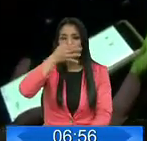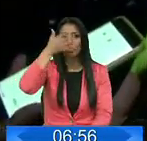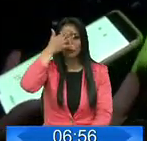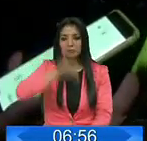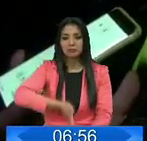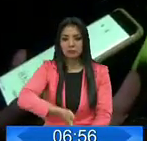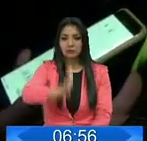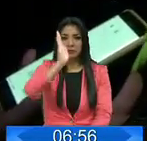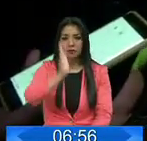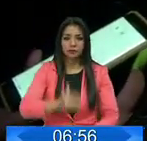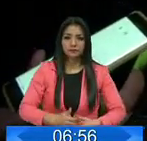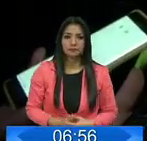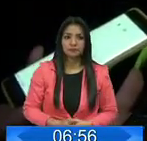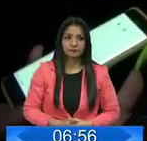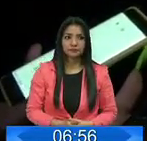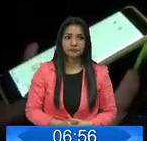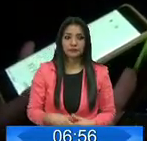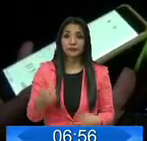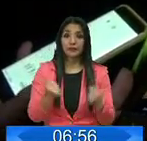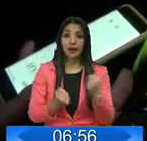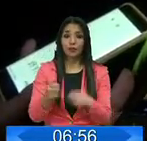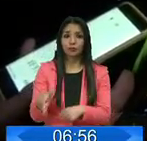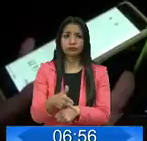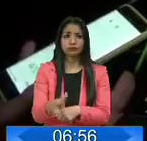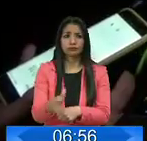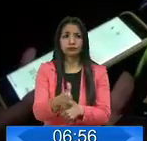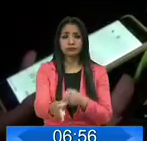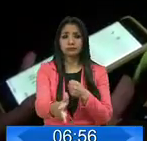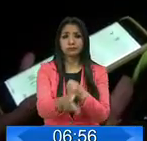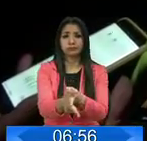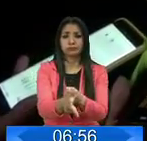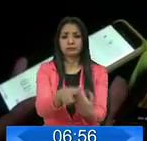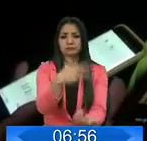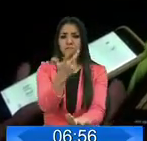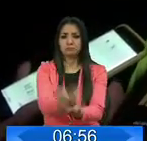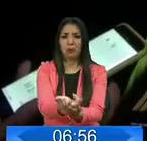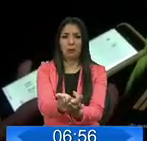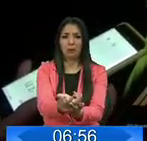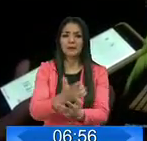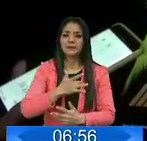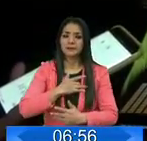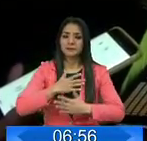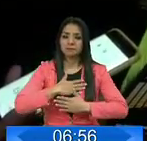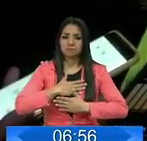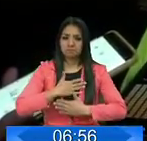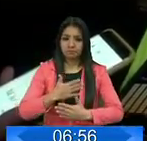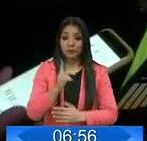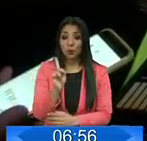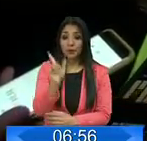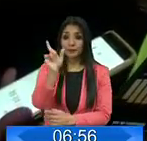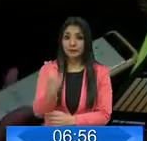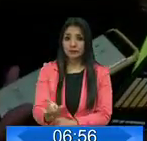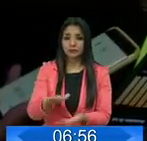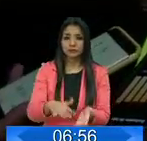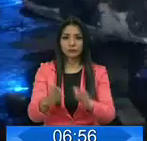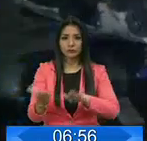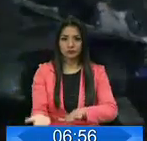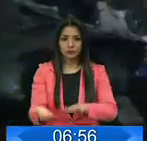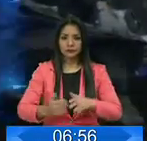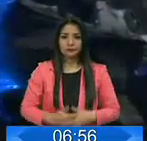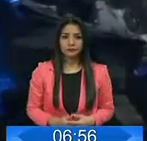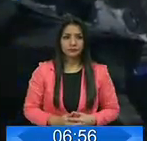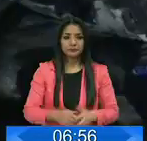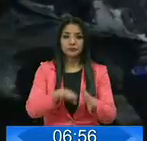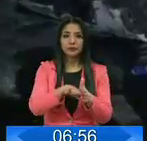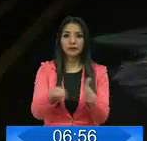de tránsito de tipología choque por alcance y volcamiento, donde lamentablemente tenemos como resultado una persona fallecida. La camioneta en que